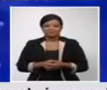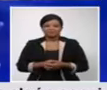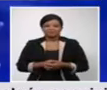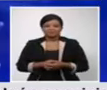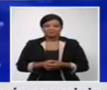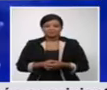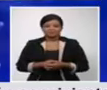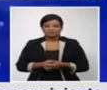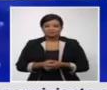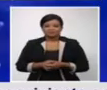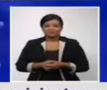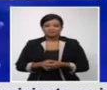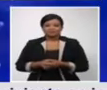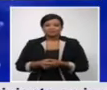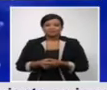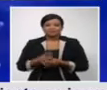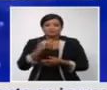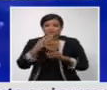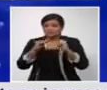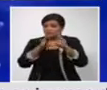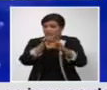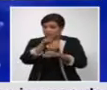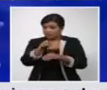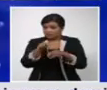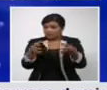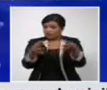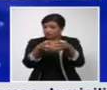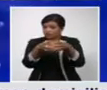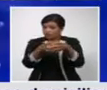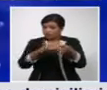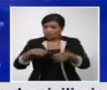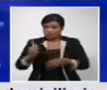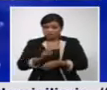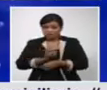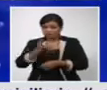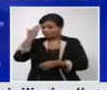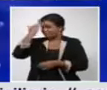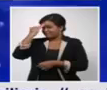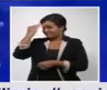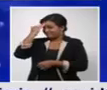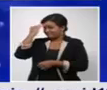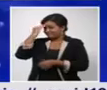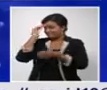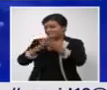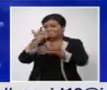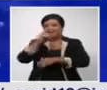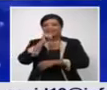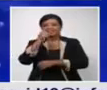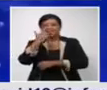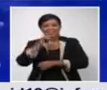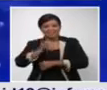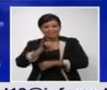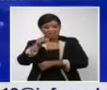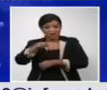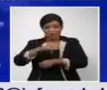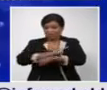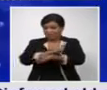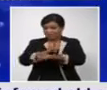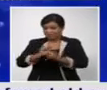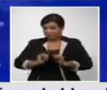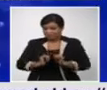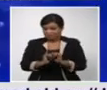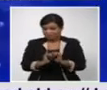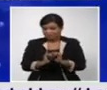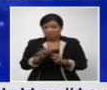el equipo que nos acompaña, a Maday, que nos acompaña ahora en la primera hora, y a todas